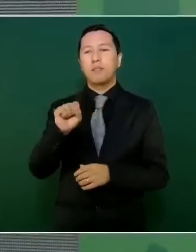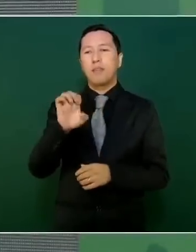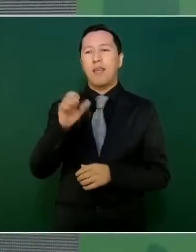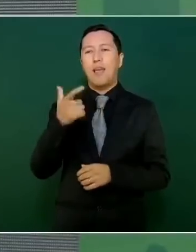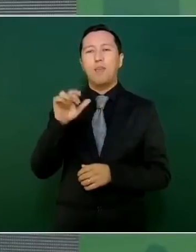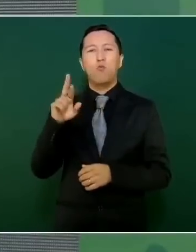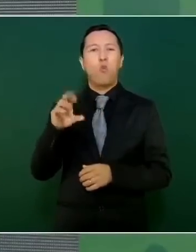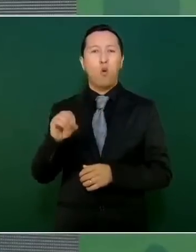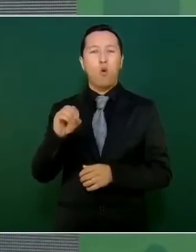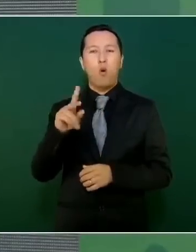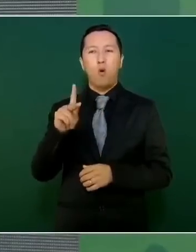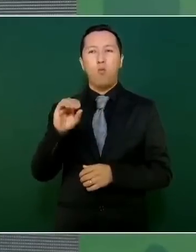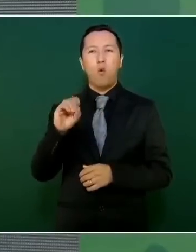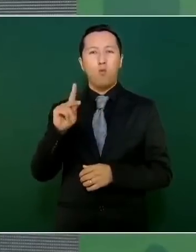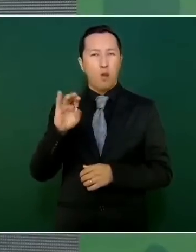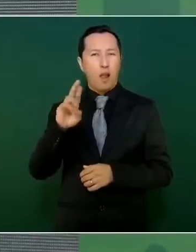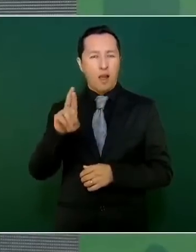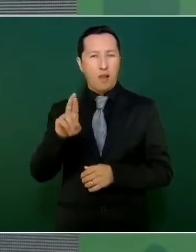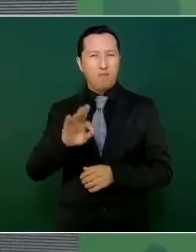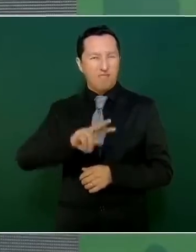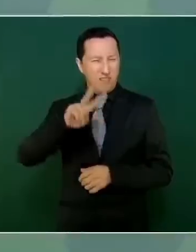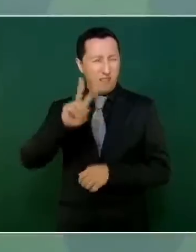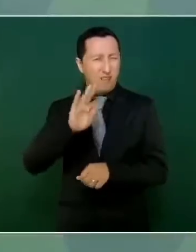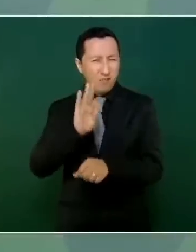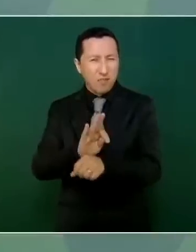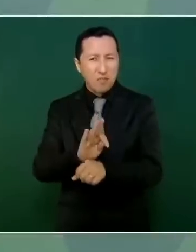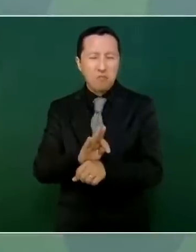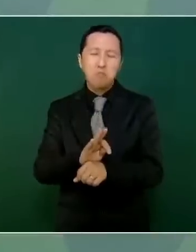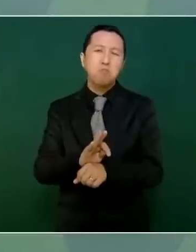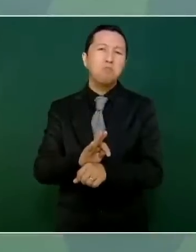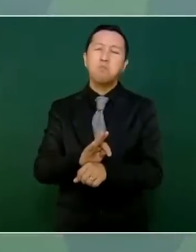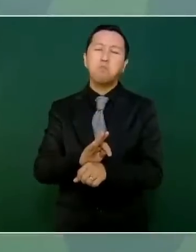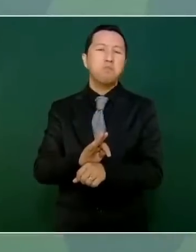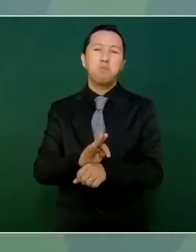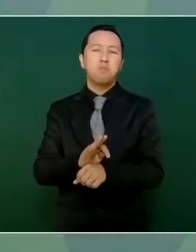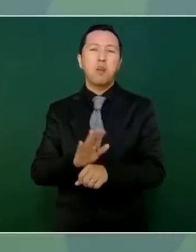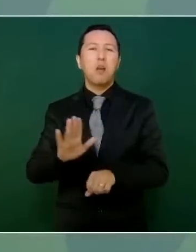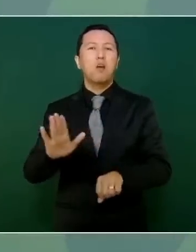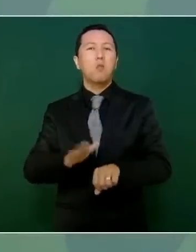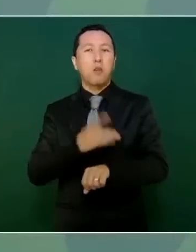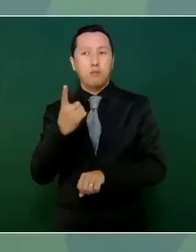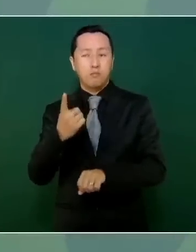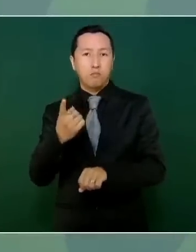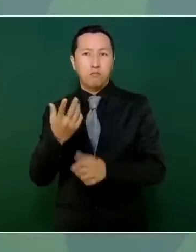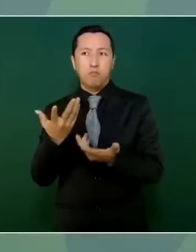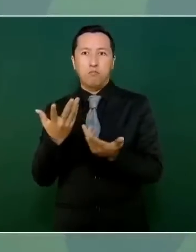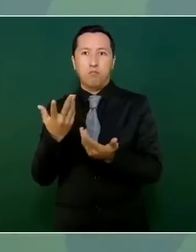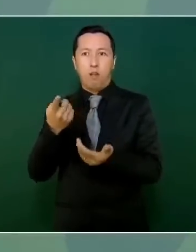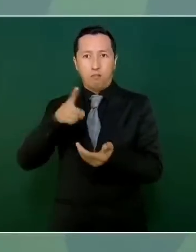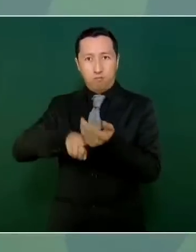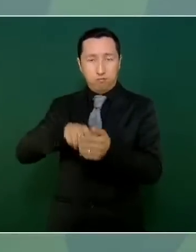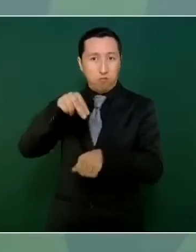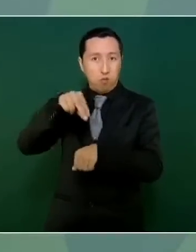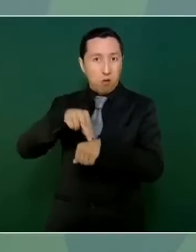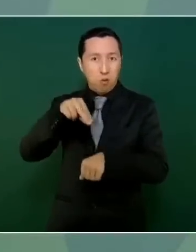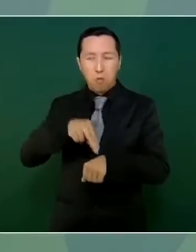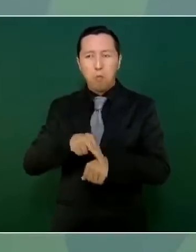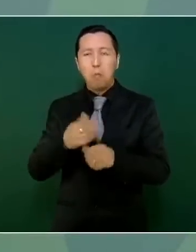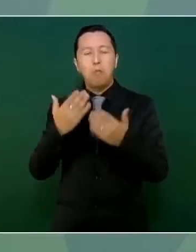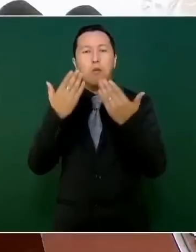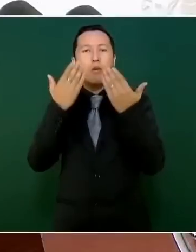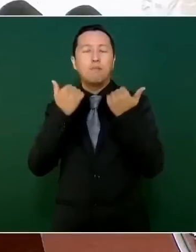era popular, porque no había médicos, no hay